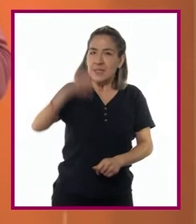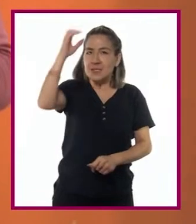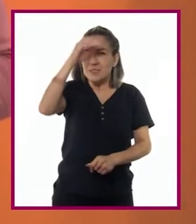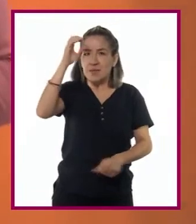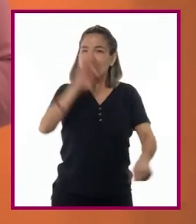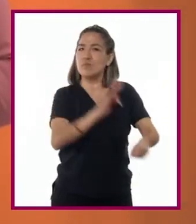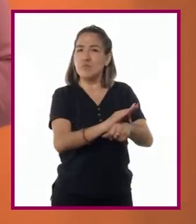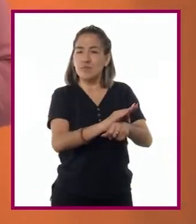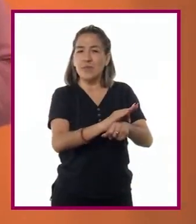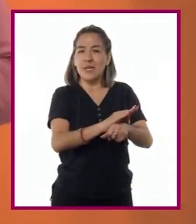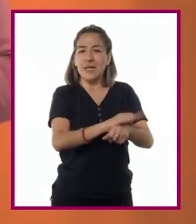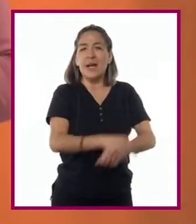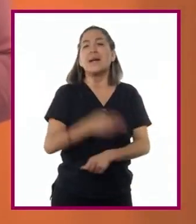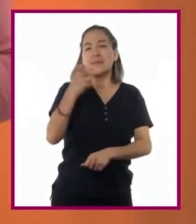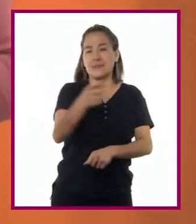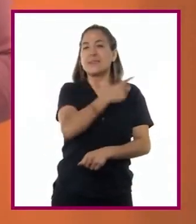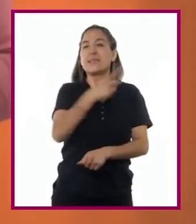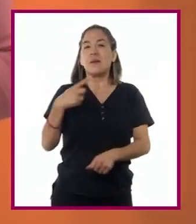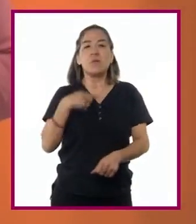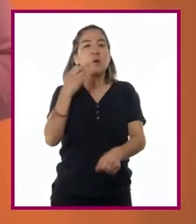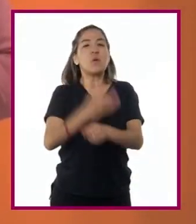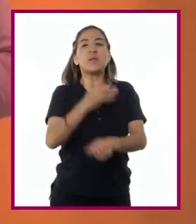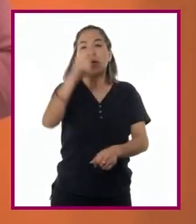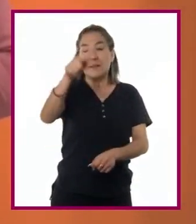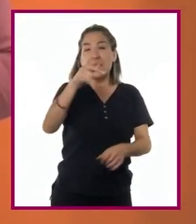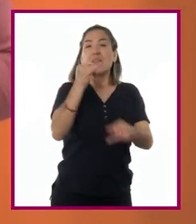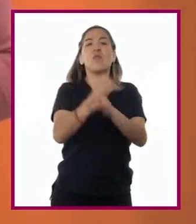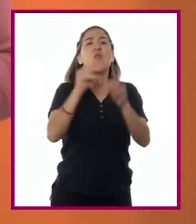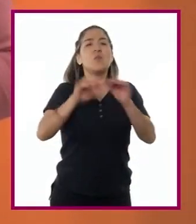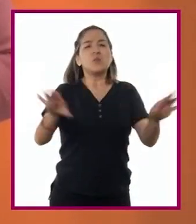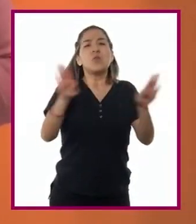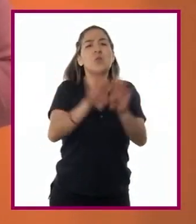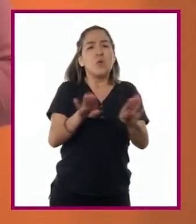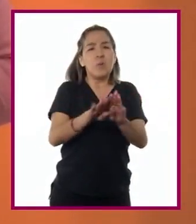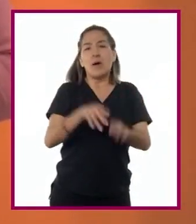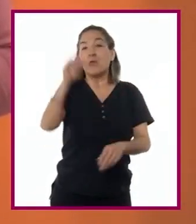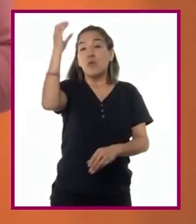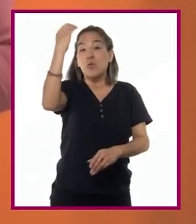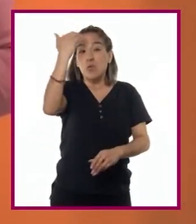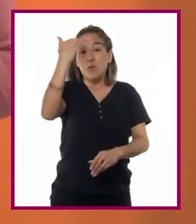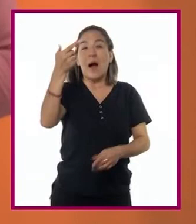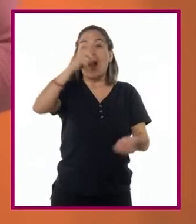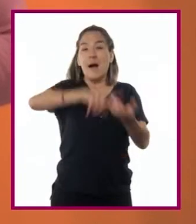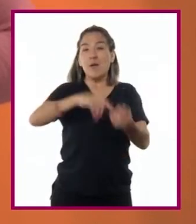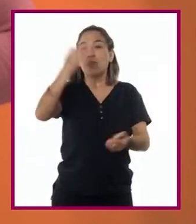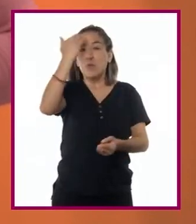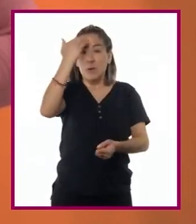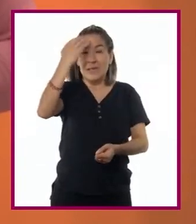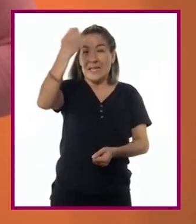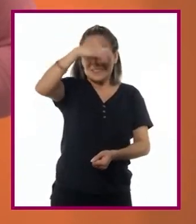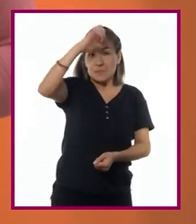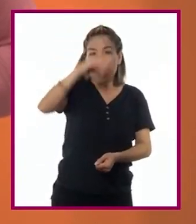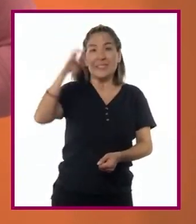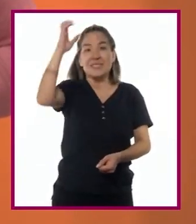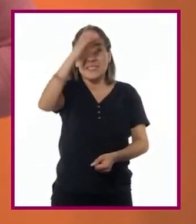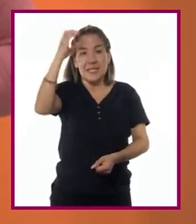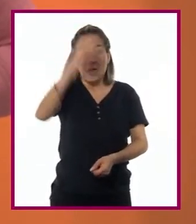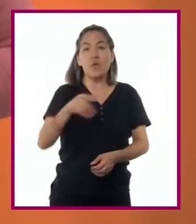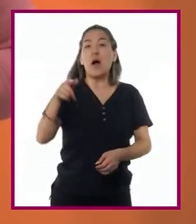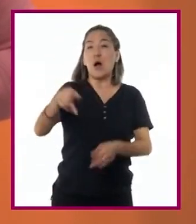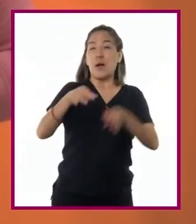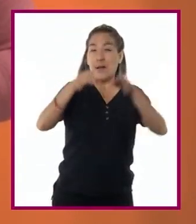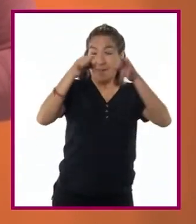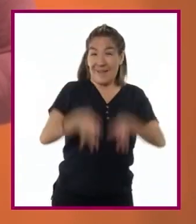Debemos tener en cuenta que la información puede estar basada en conocimientos científicos, que si bien no constituyen